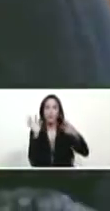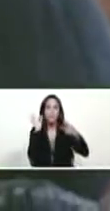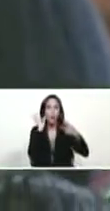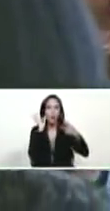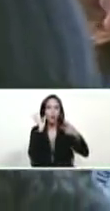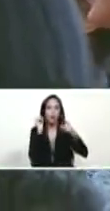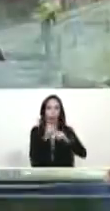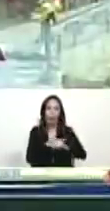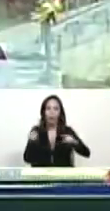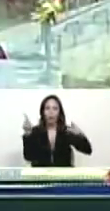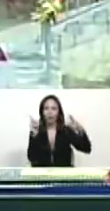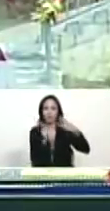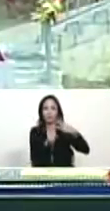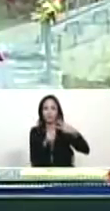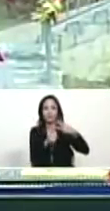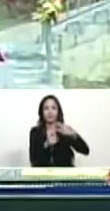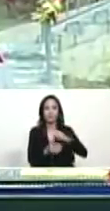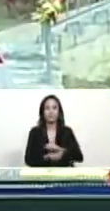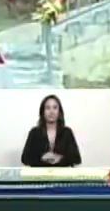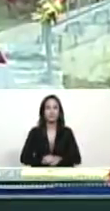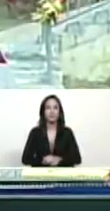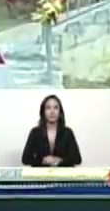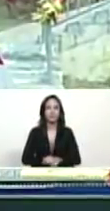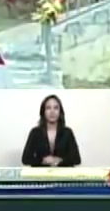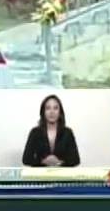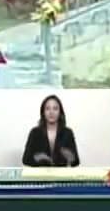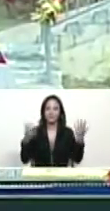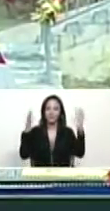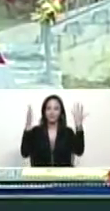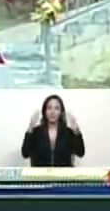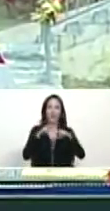Valle García García.